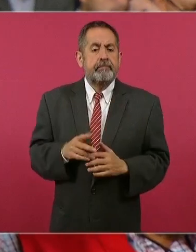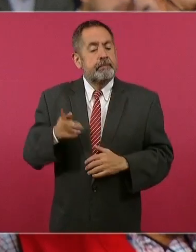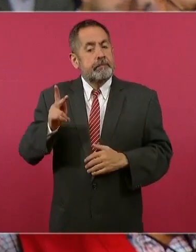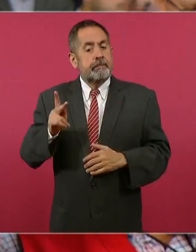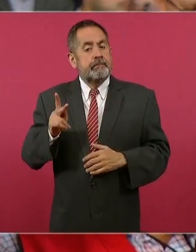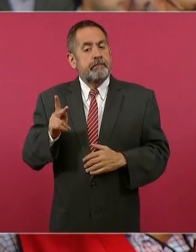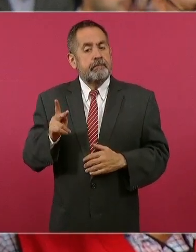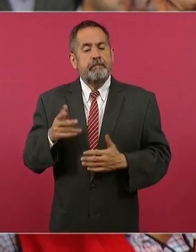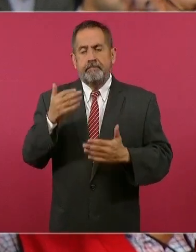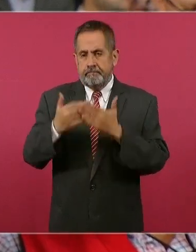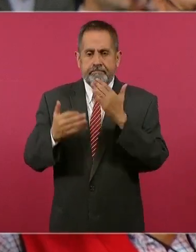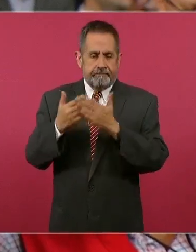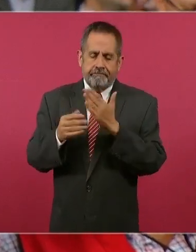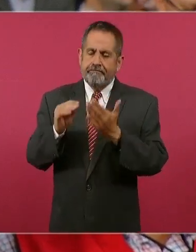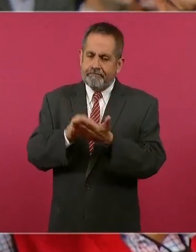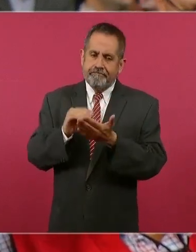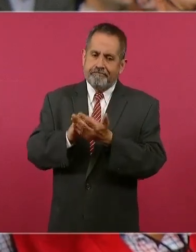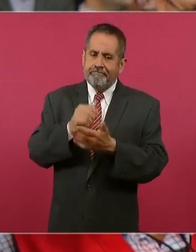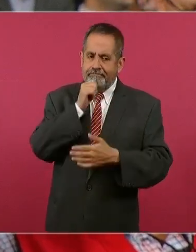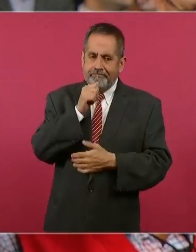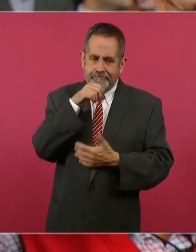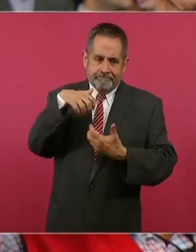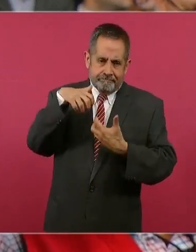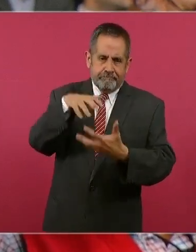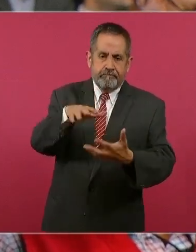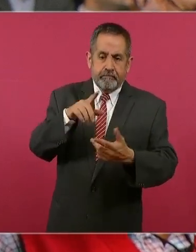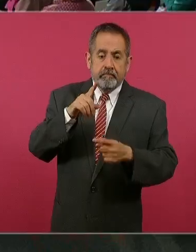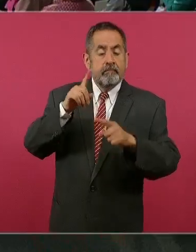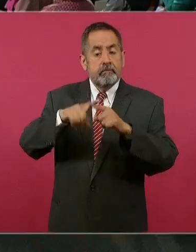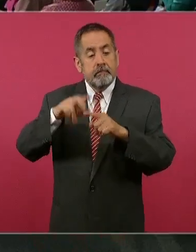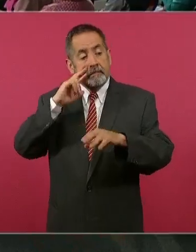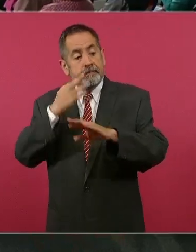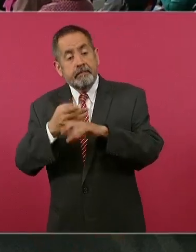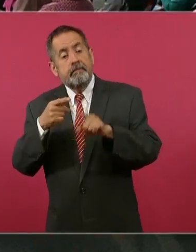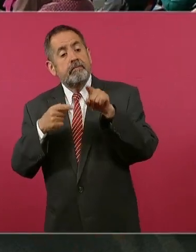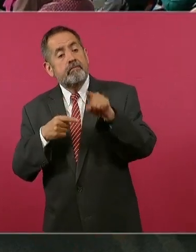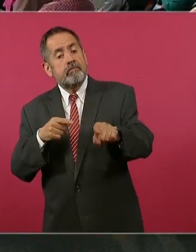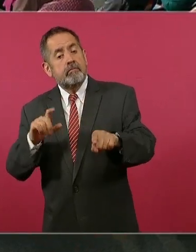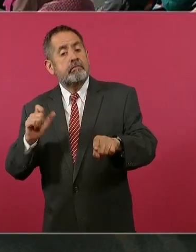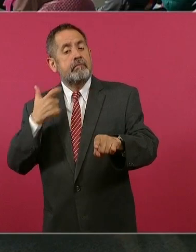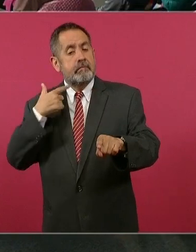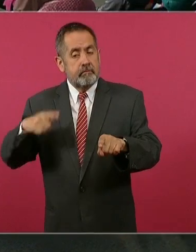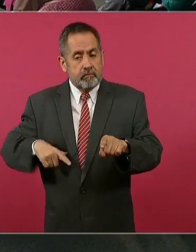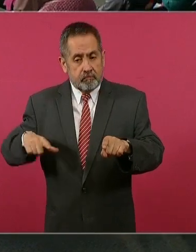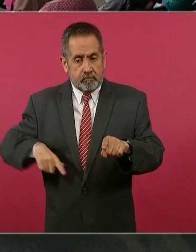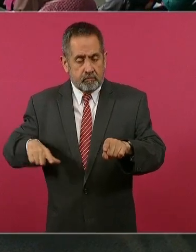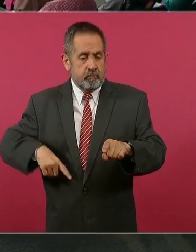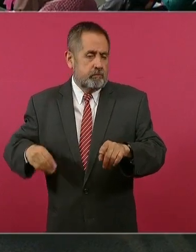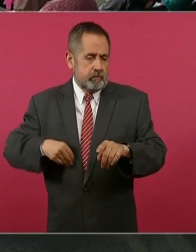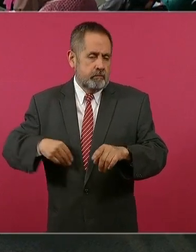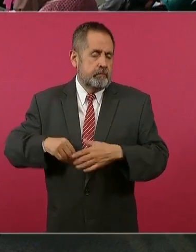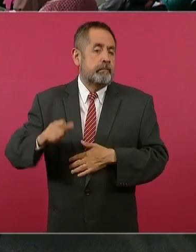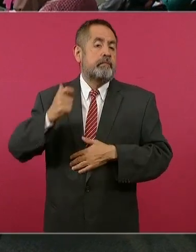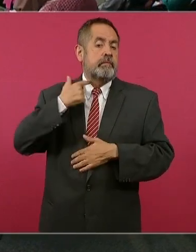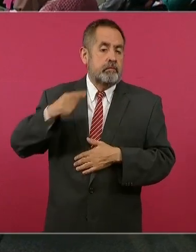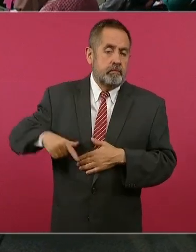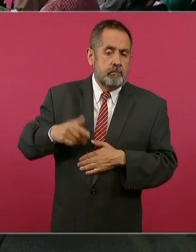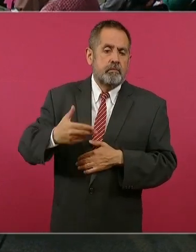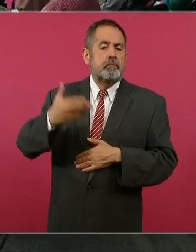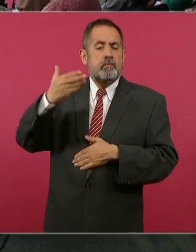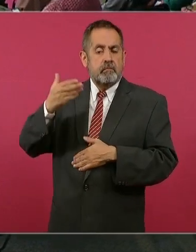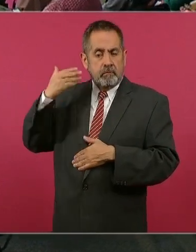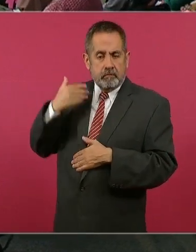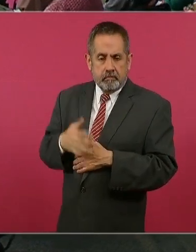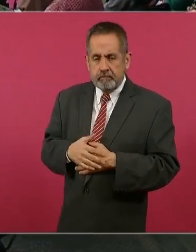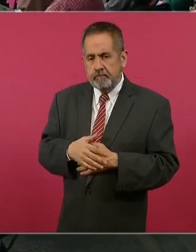pero aparentemente sigue haciendo falta de presupuesto por responsabilidad de gobiernos previos. Entonces, la pregunta es esa, ¿cómo se